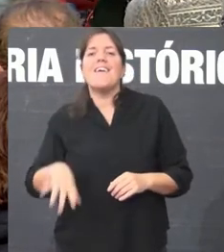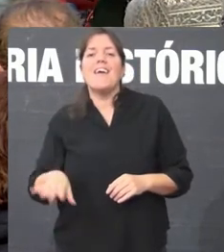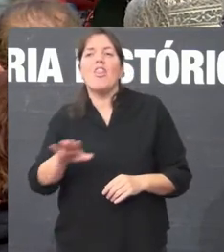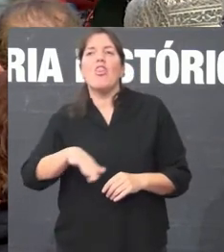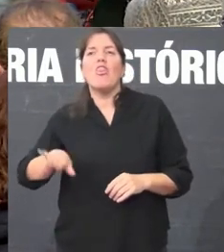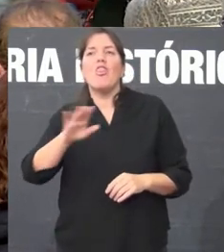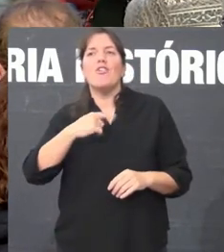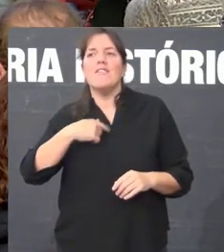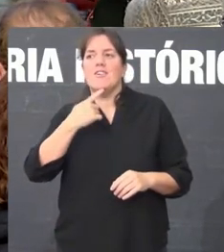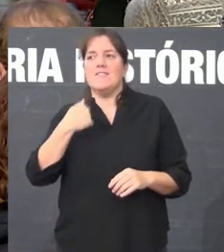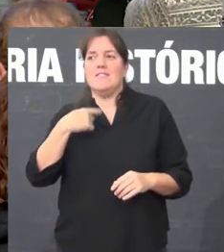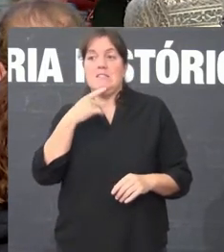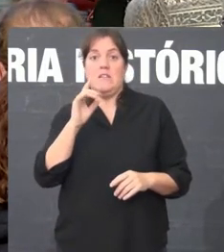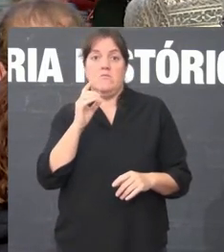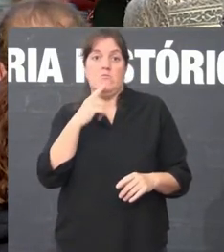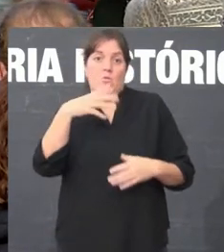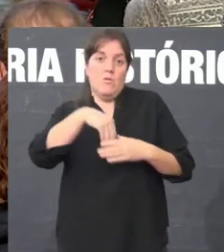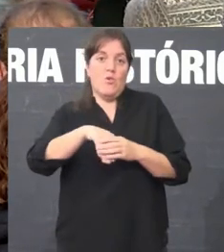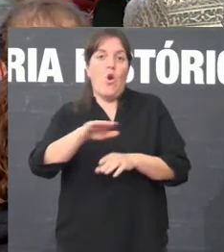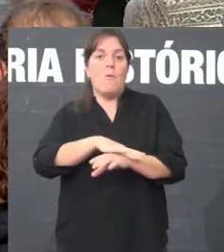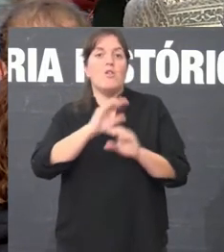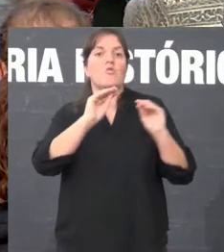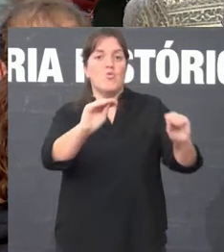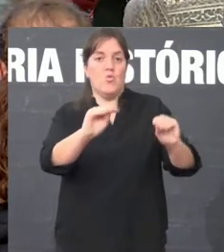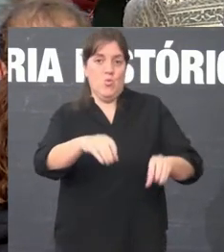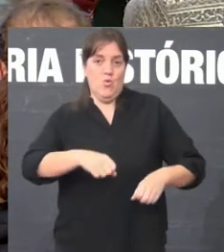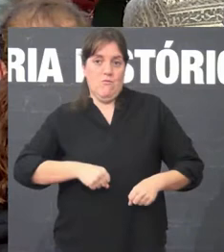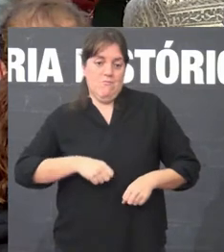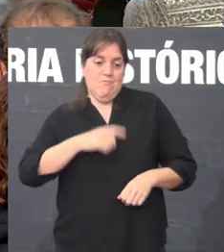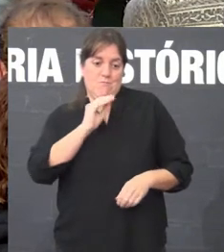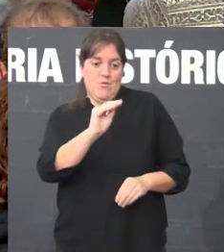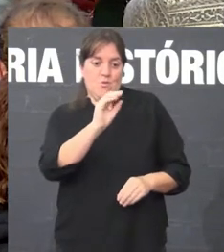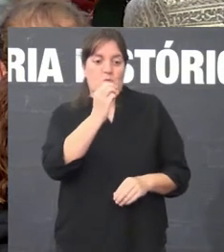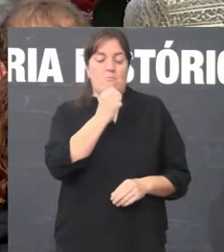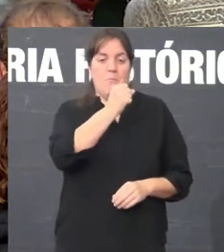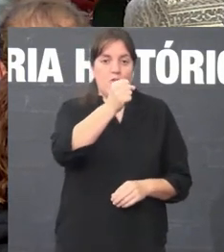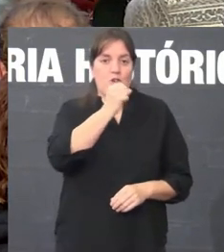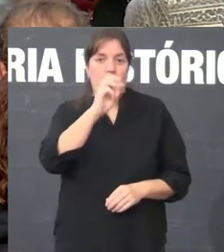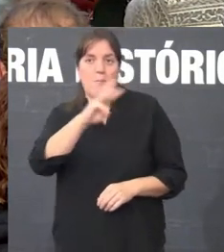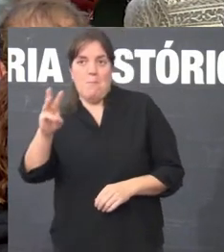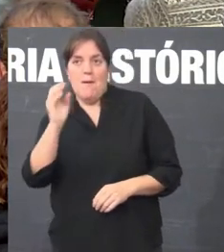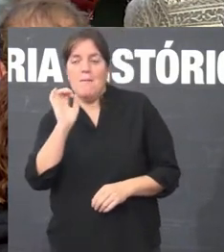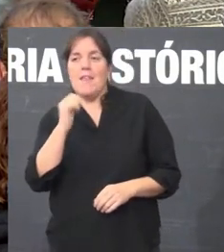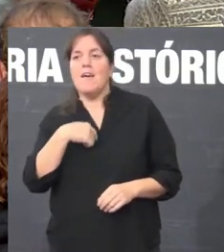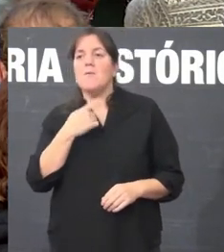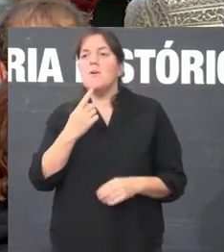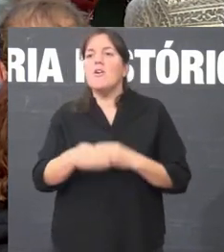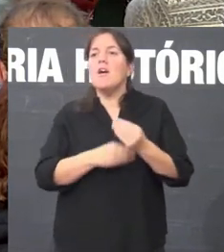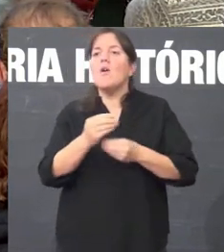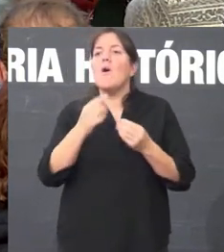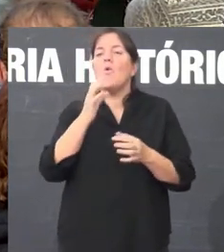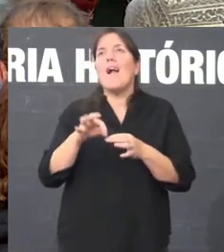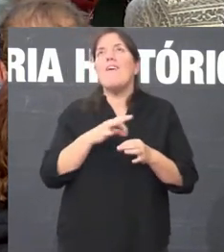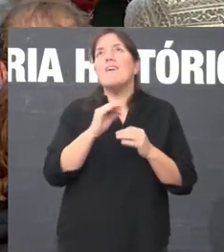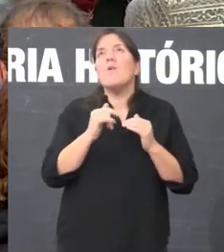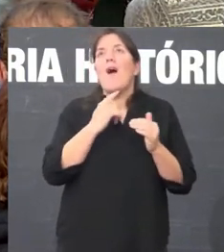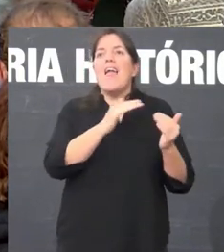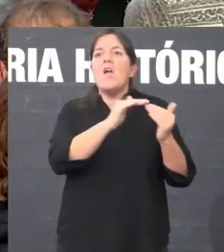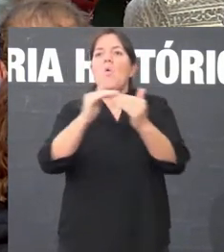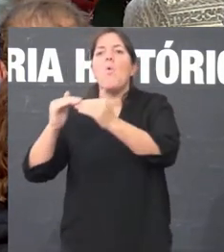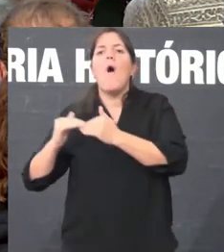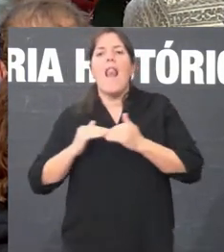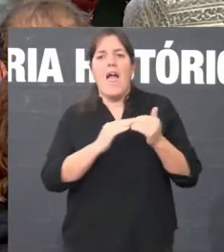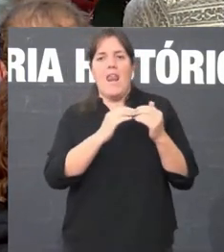donde estáis gobernando vosotros, ¿no? Pero toman una decisión, ¿de qué? De lo que se llamaba el café para todos, ¿no? De igualar. Y a partir de que